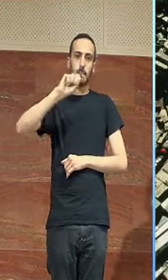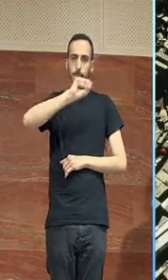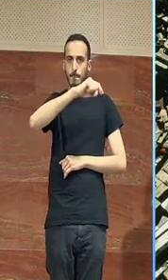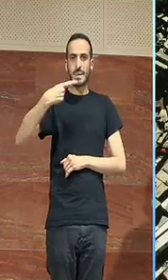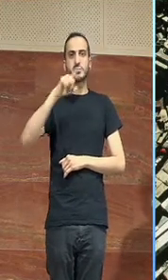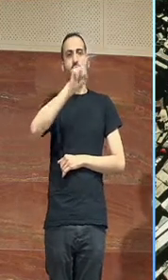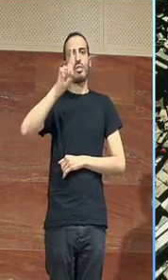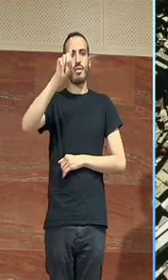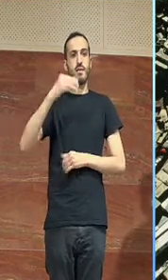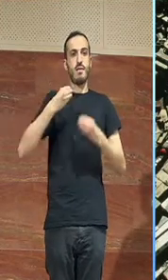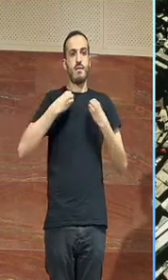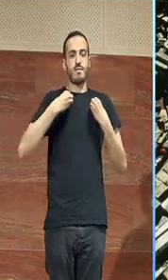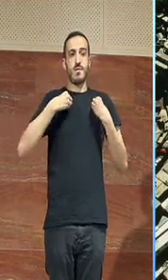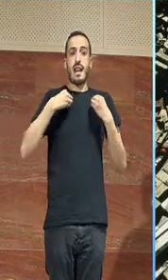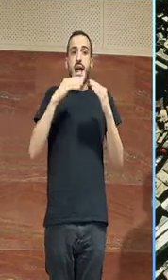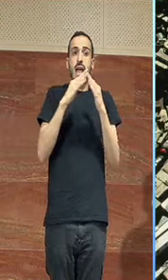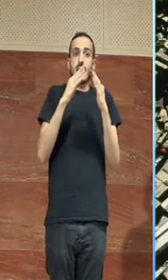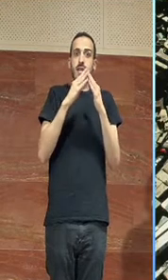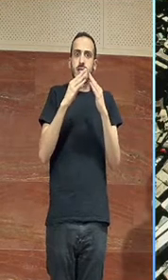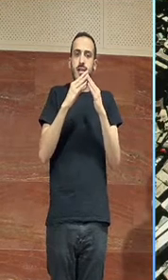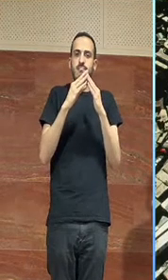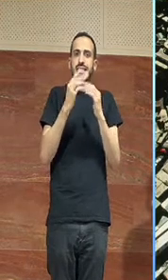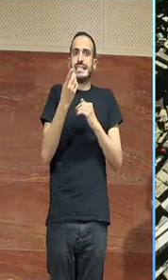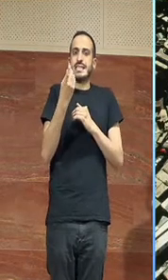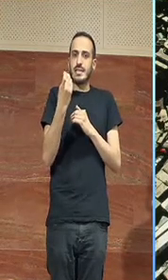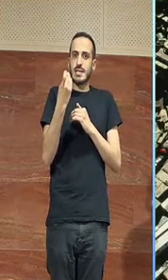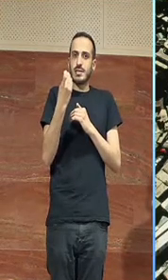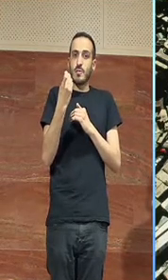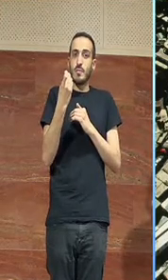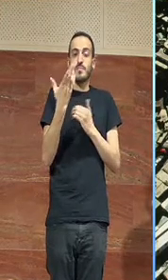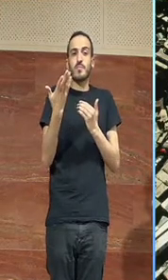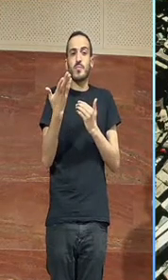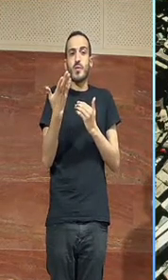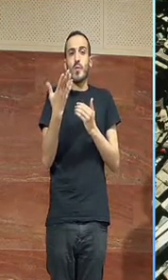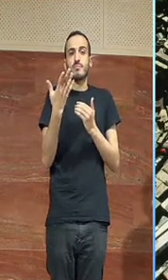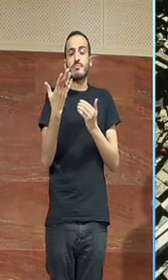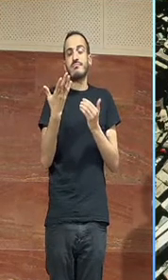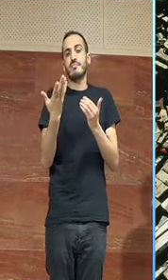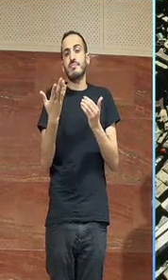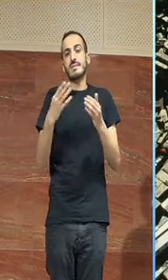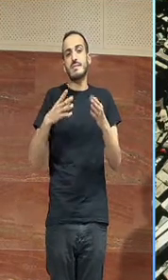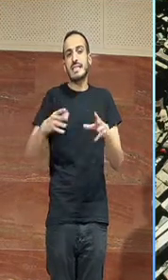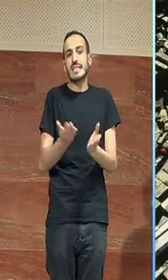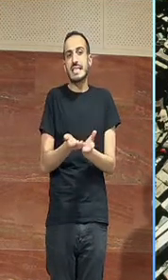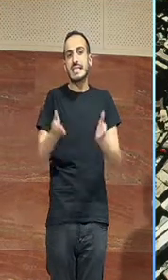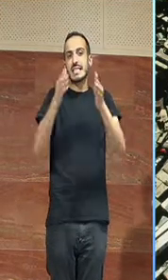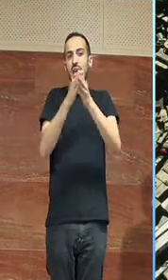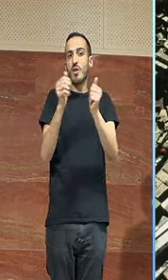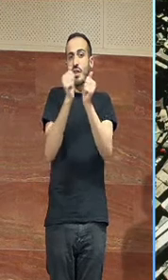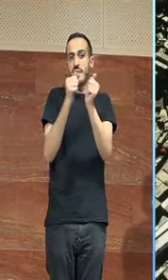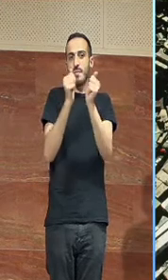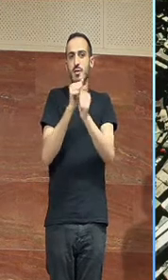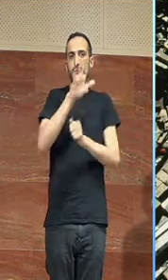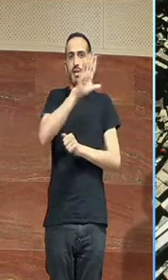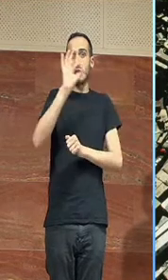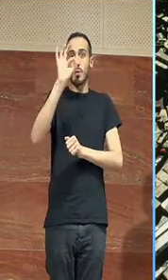infravivienda en la que habita, ha tenido que subirse los sacos de 50 kilos de cemento hasta arriba, a mano. Y